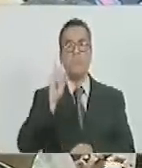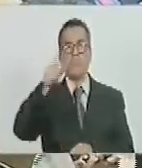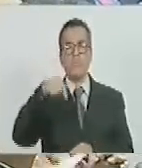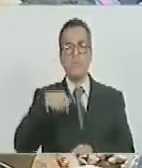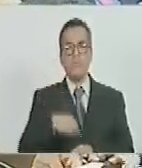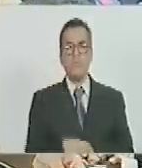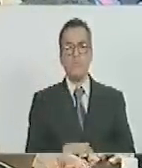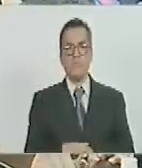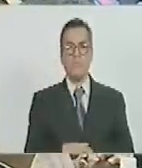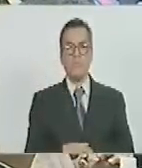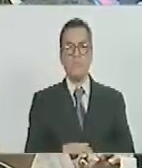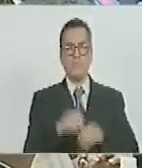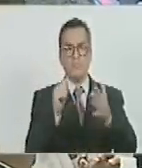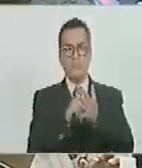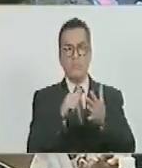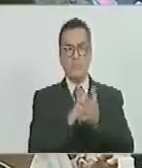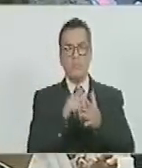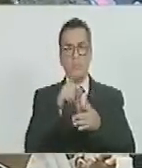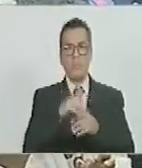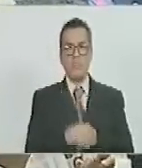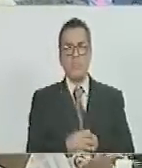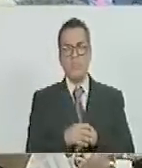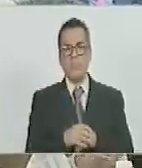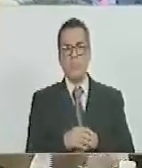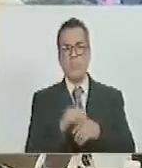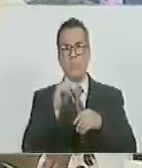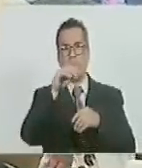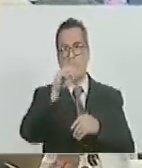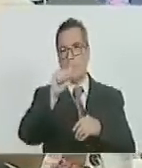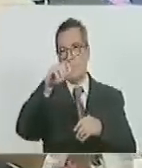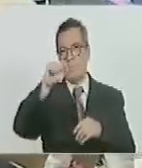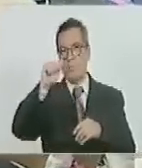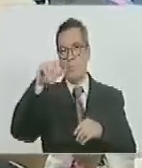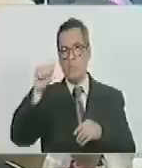adicionalmente, en el punto AA,